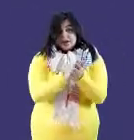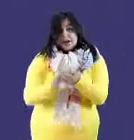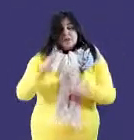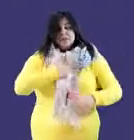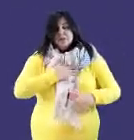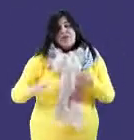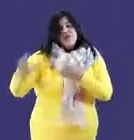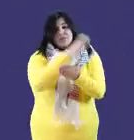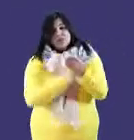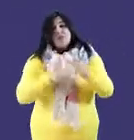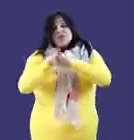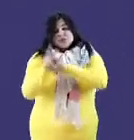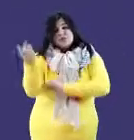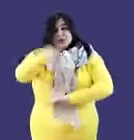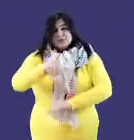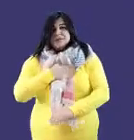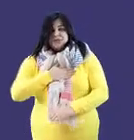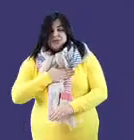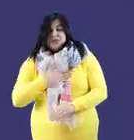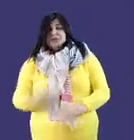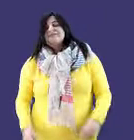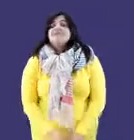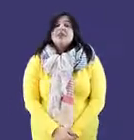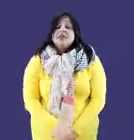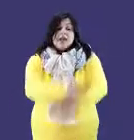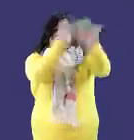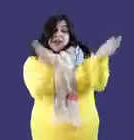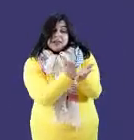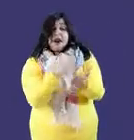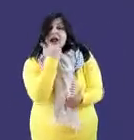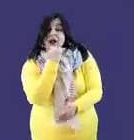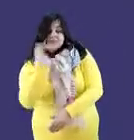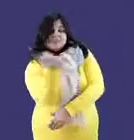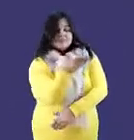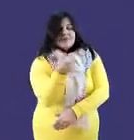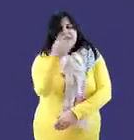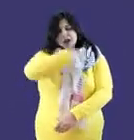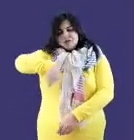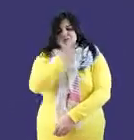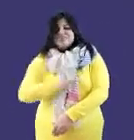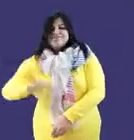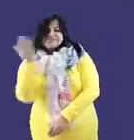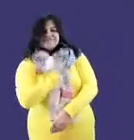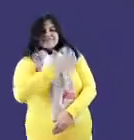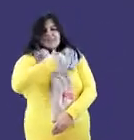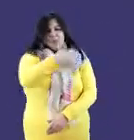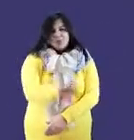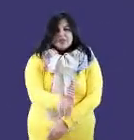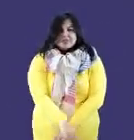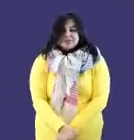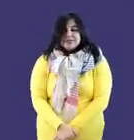La Tierra es de todos, y sus recursos también. Todo lo que le ocurra a la Tierra nos ocurrirá a nosotros.